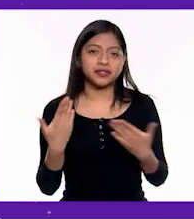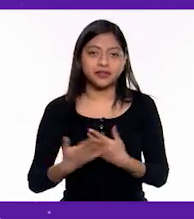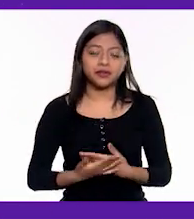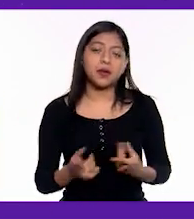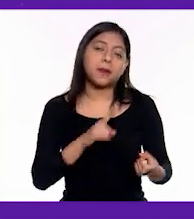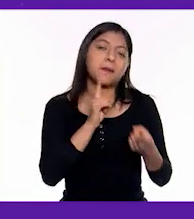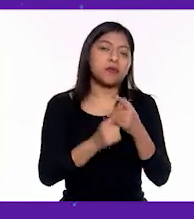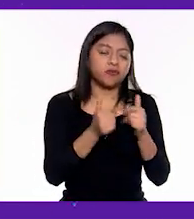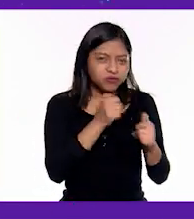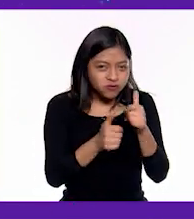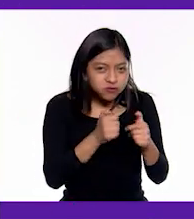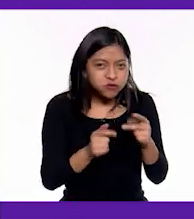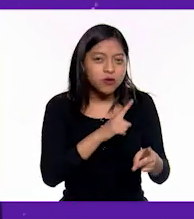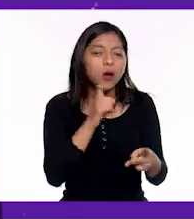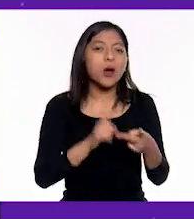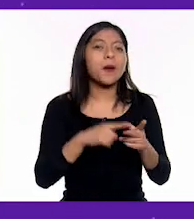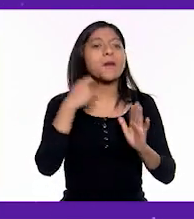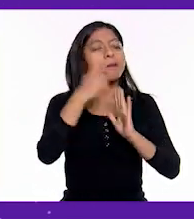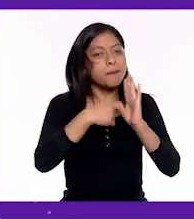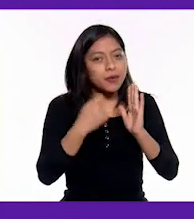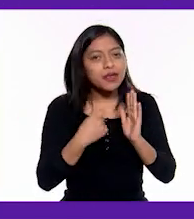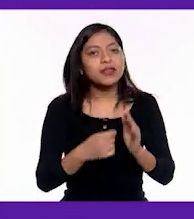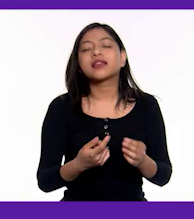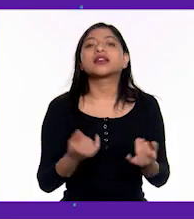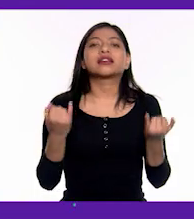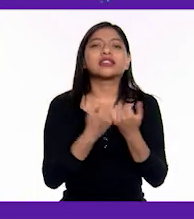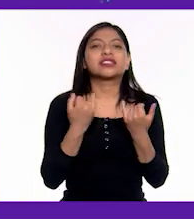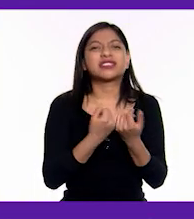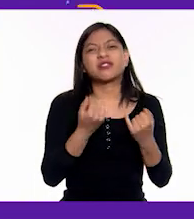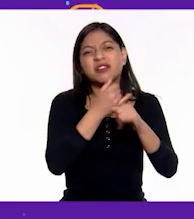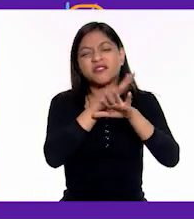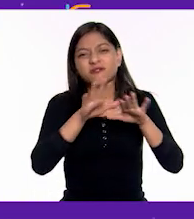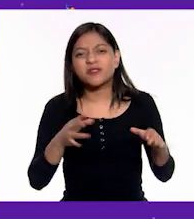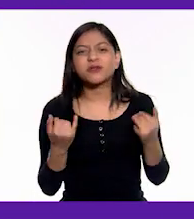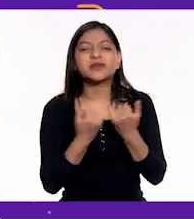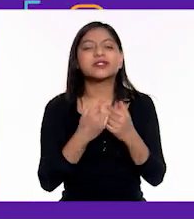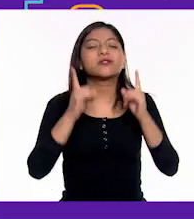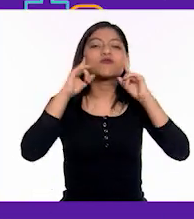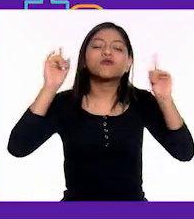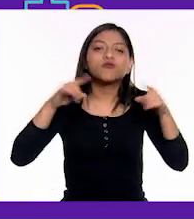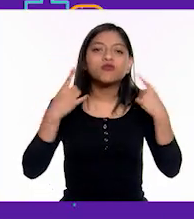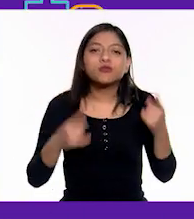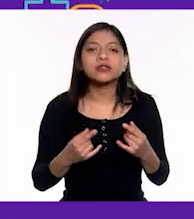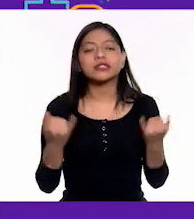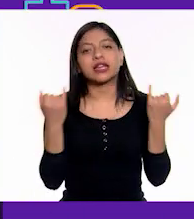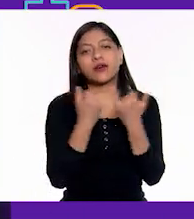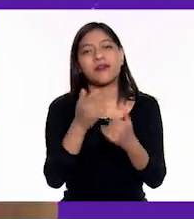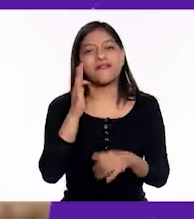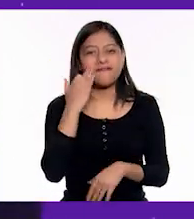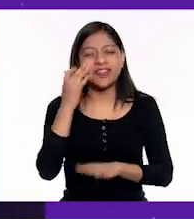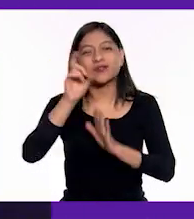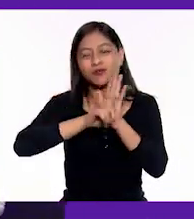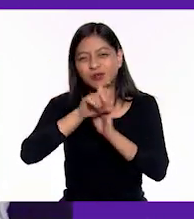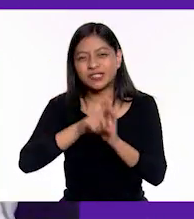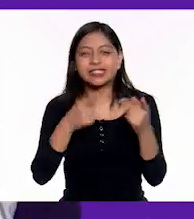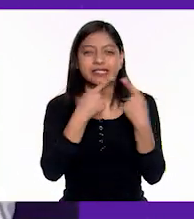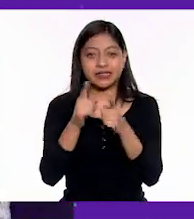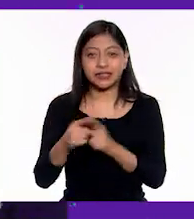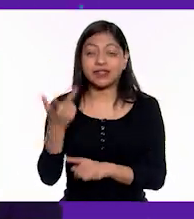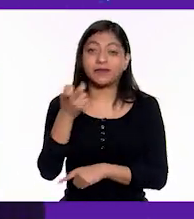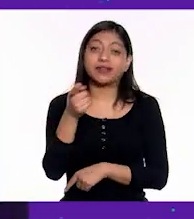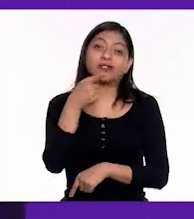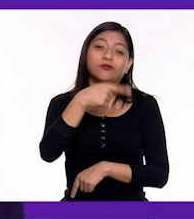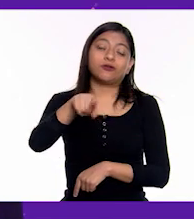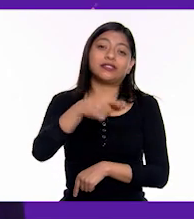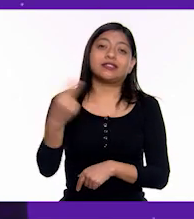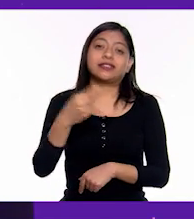como los videojuegos, videoblogs, podcasts, las plataformas musicales y las redes sociales. Pero es necesario saber